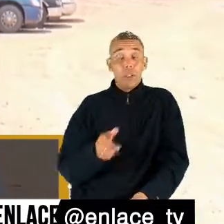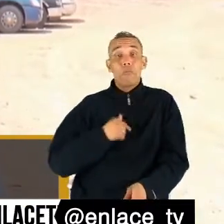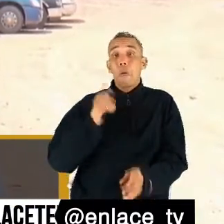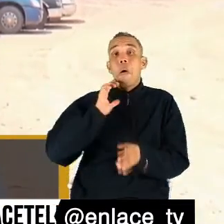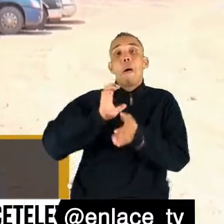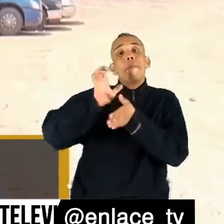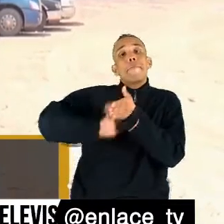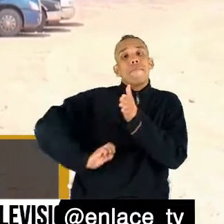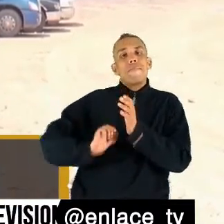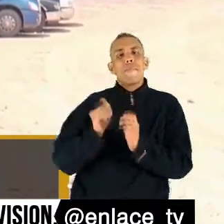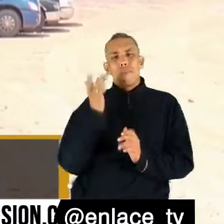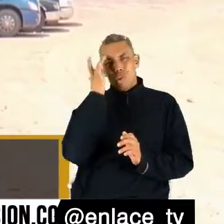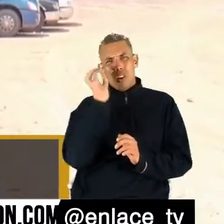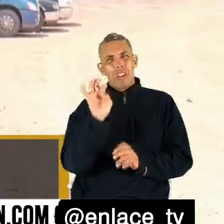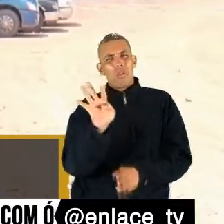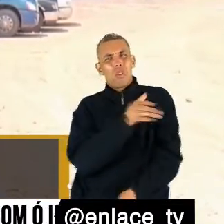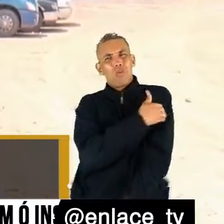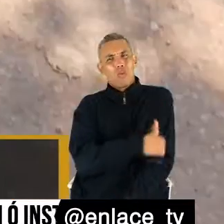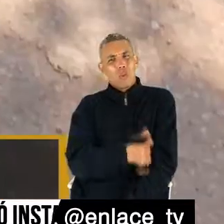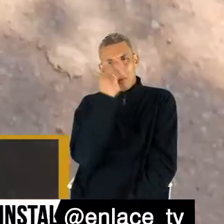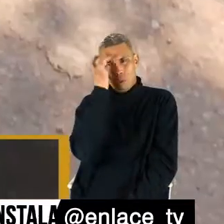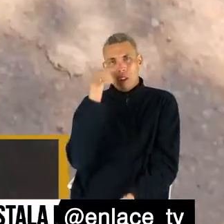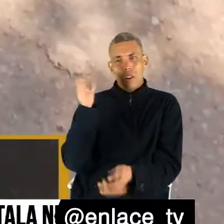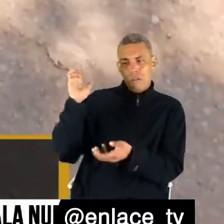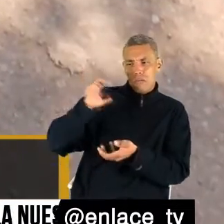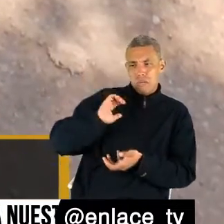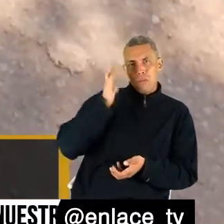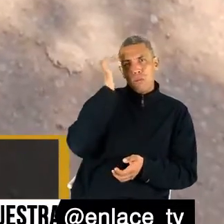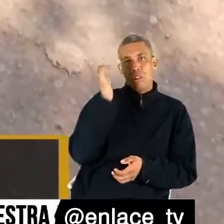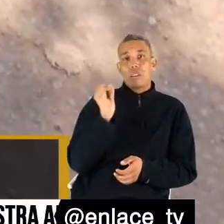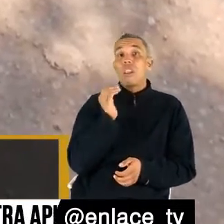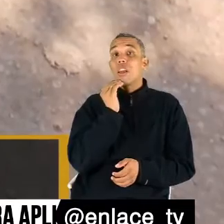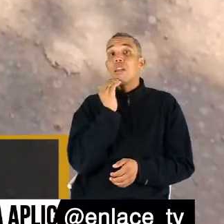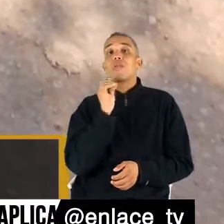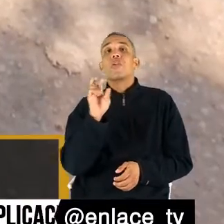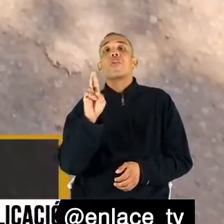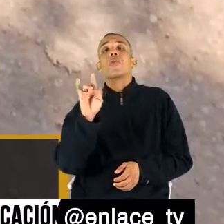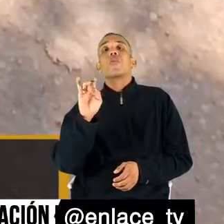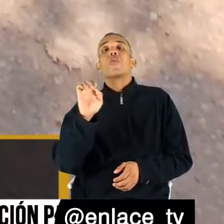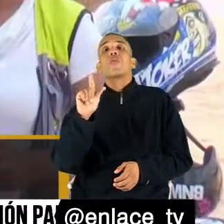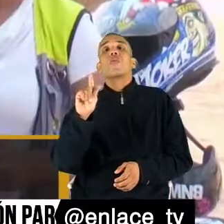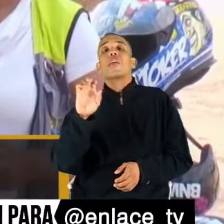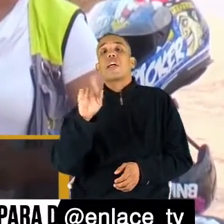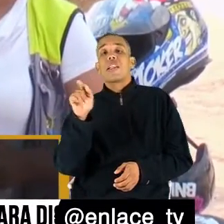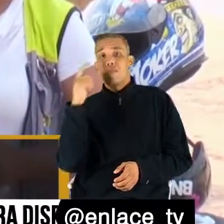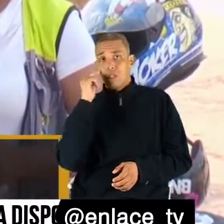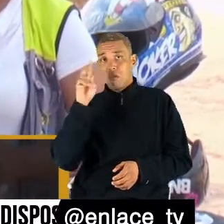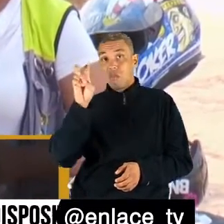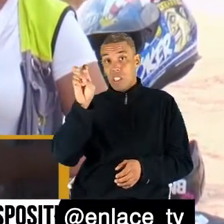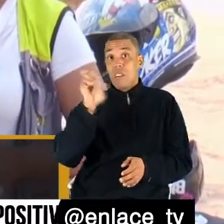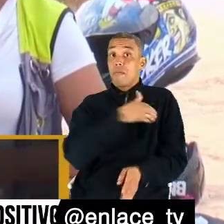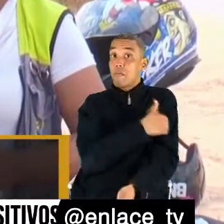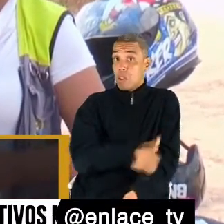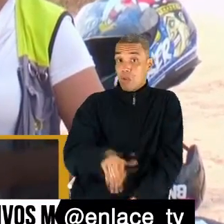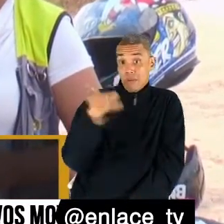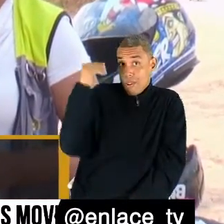4.400.000. Y si Rubiales Barranca Bermeja vale 7.200.000, que es el valor real, me imagino